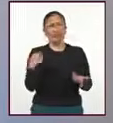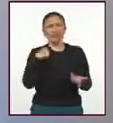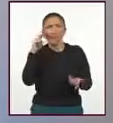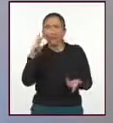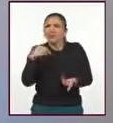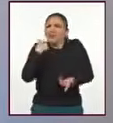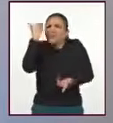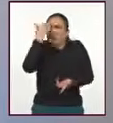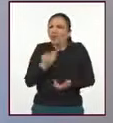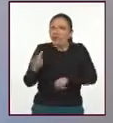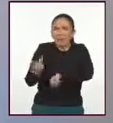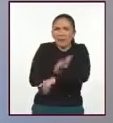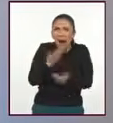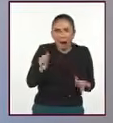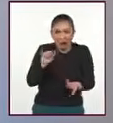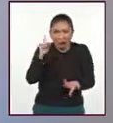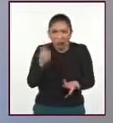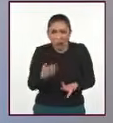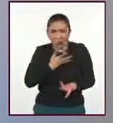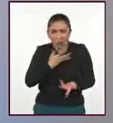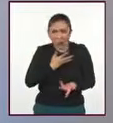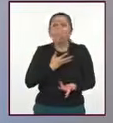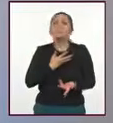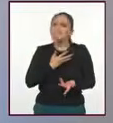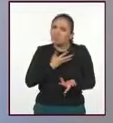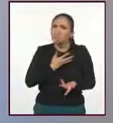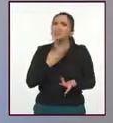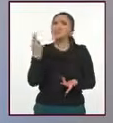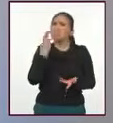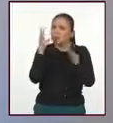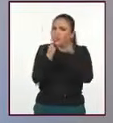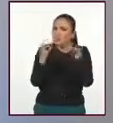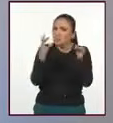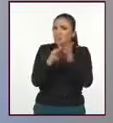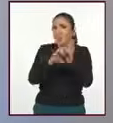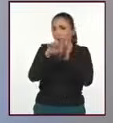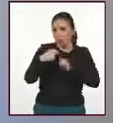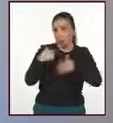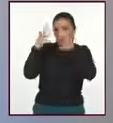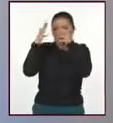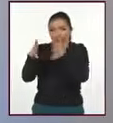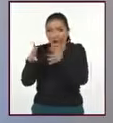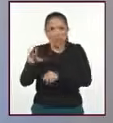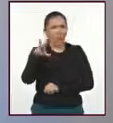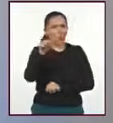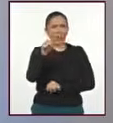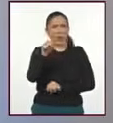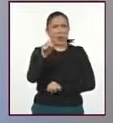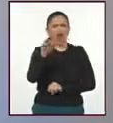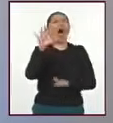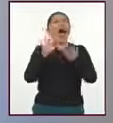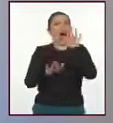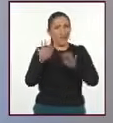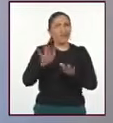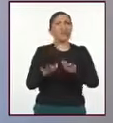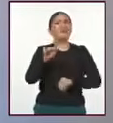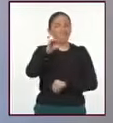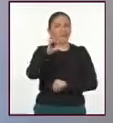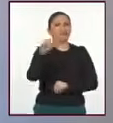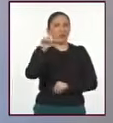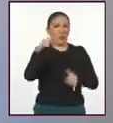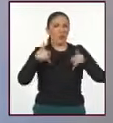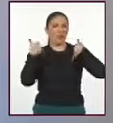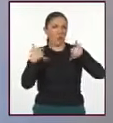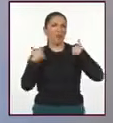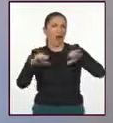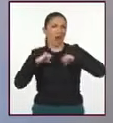sucediendo. Sé aclarar algunas cosas como pues no es un regaño, que en muchas ocasiones y sobre todo adolescentes pues